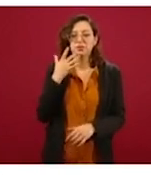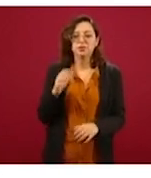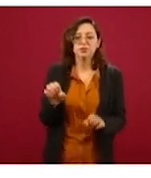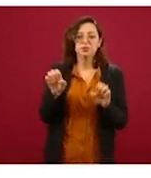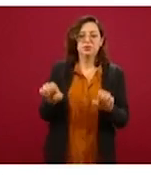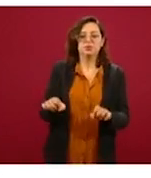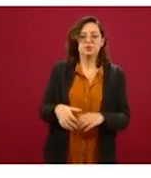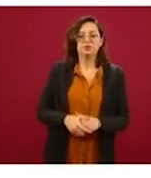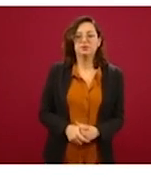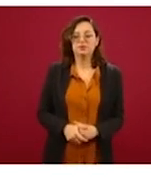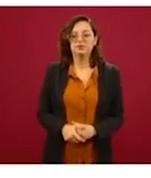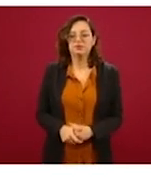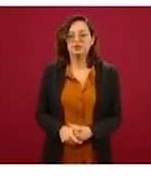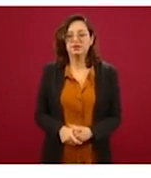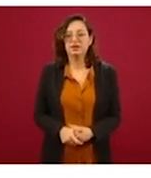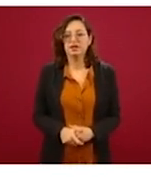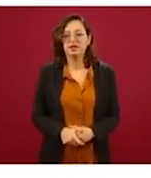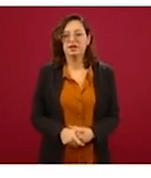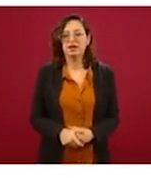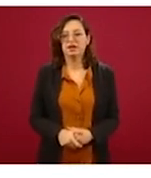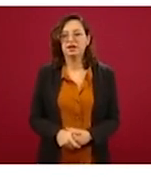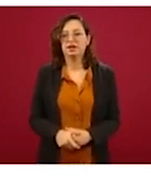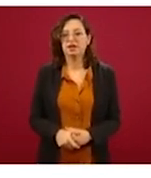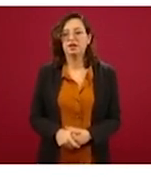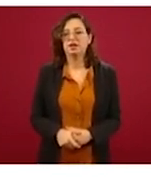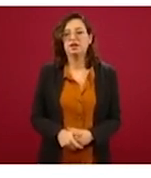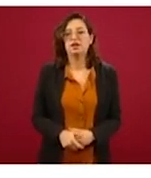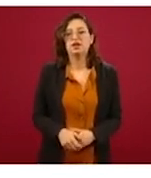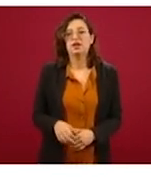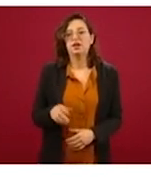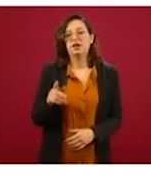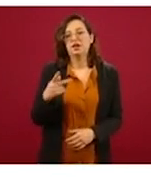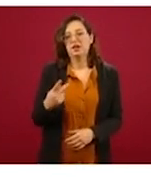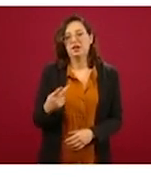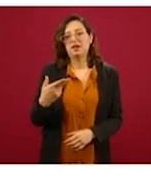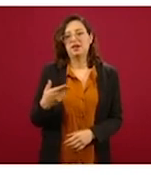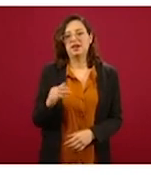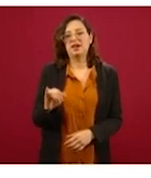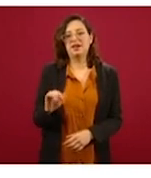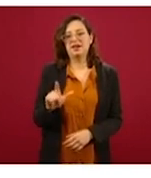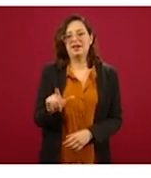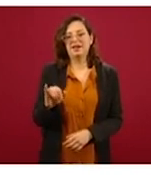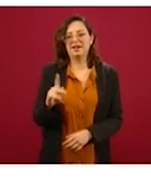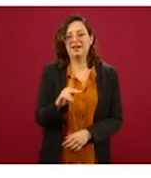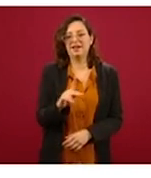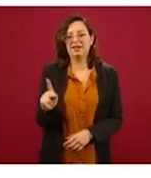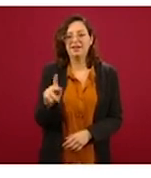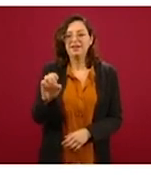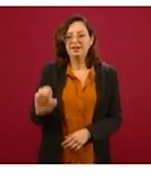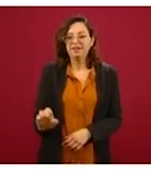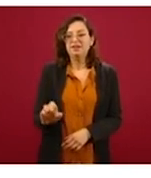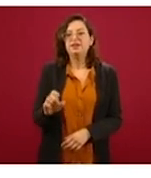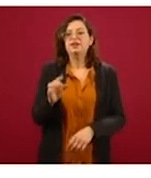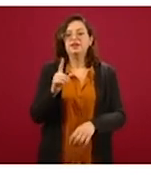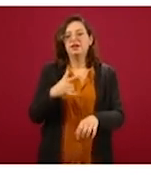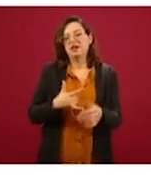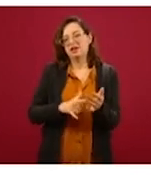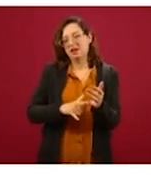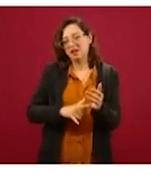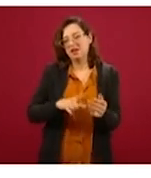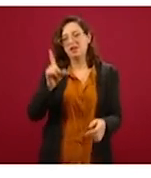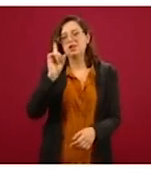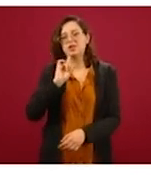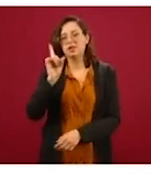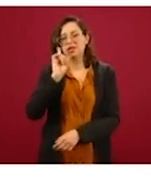Adelante. El Patek Philippe, este es un reloj para dama, igual anda en un precio de salida